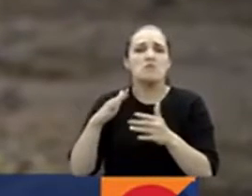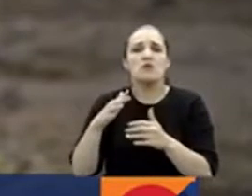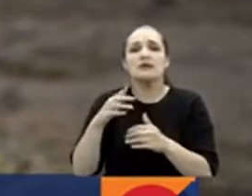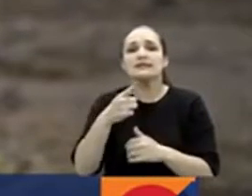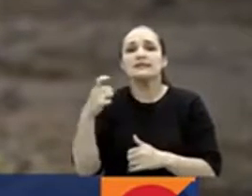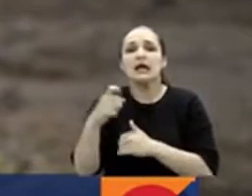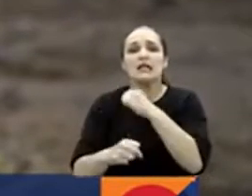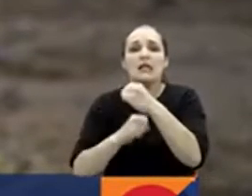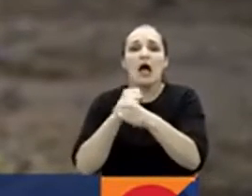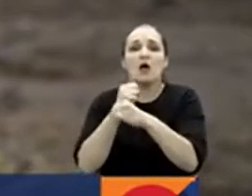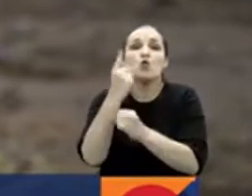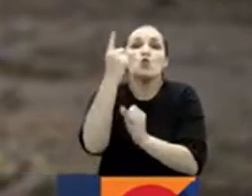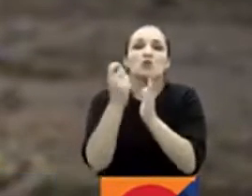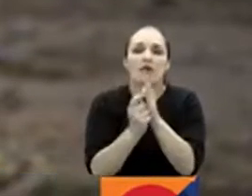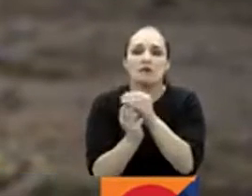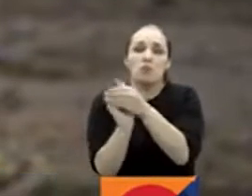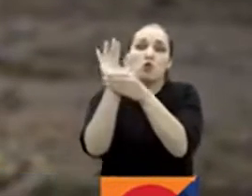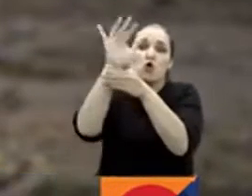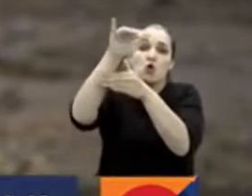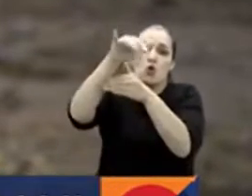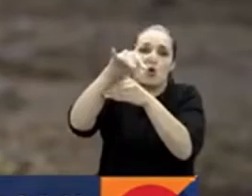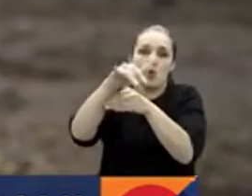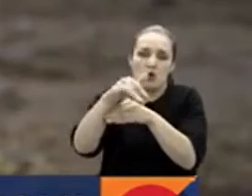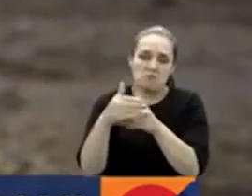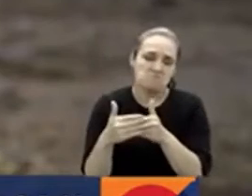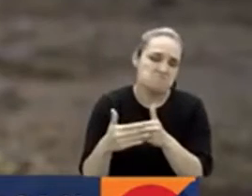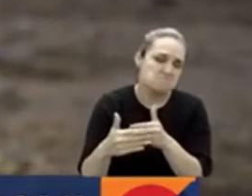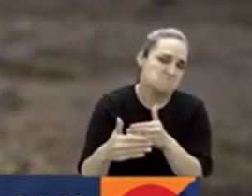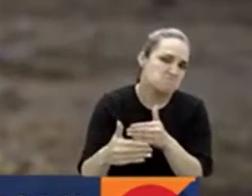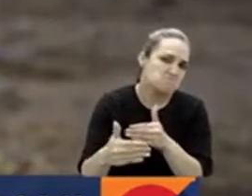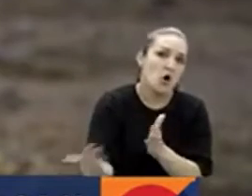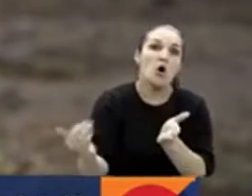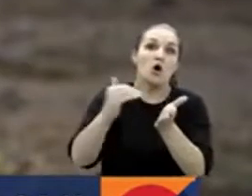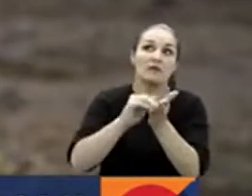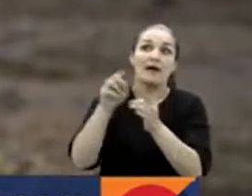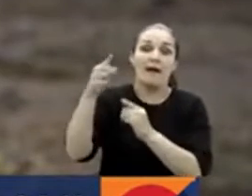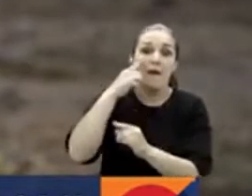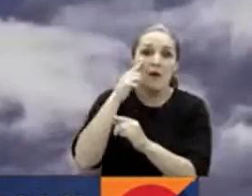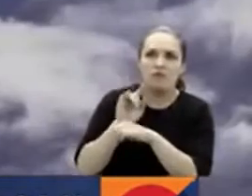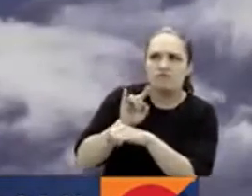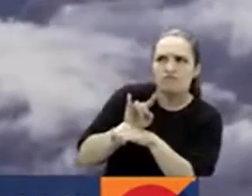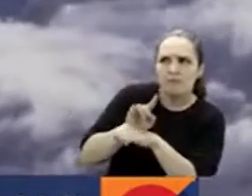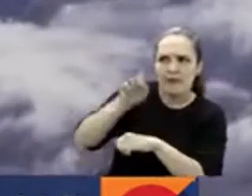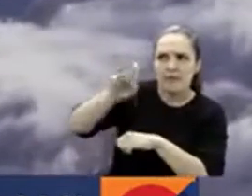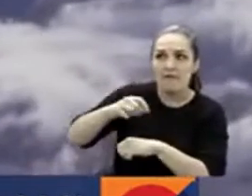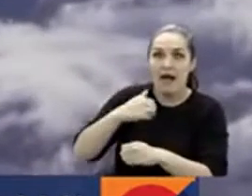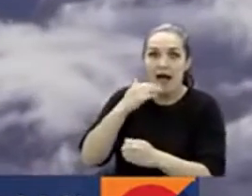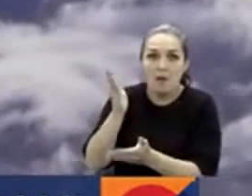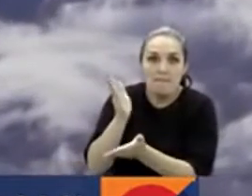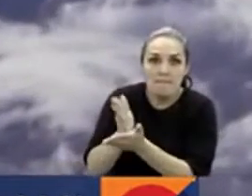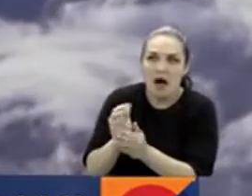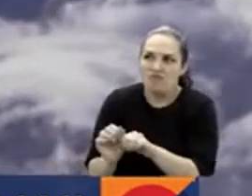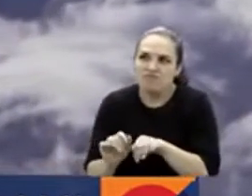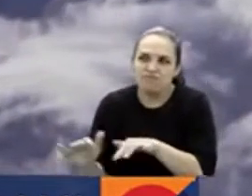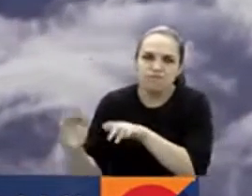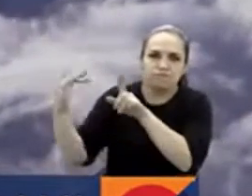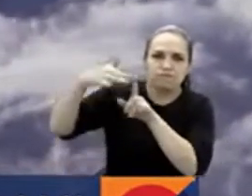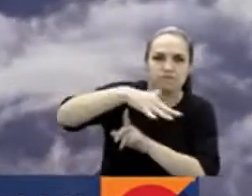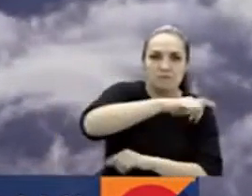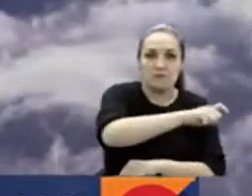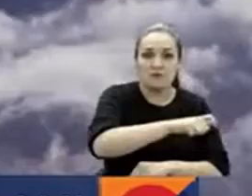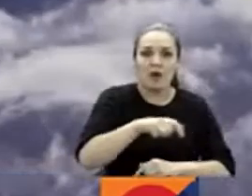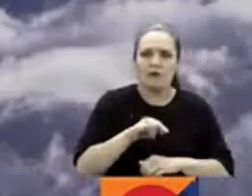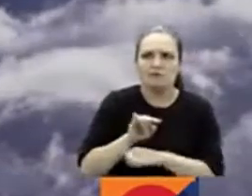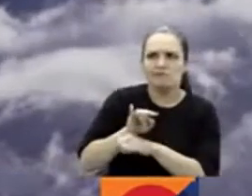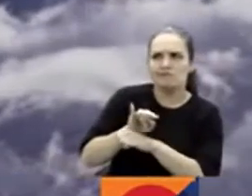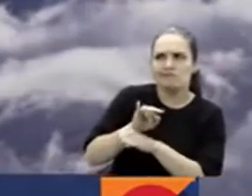que esté correctamente vigilado porque tiene también peligros volcánicos asociados que pueden impactar a la población. Por ahora, las autoridades vigilan de cerca